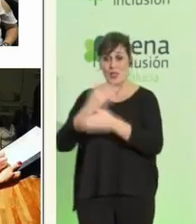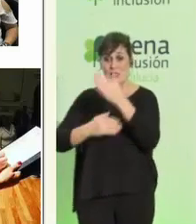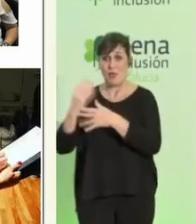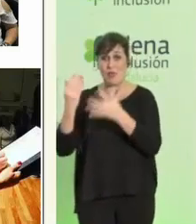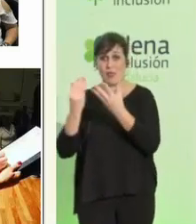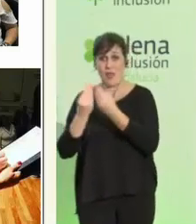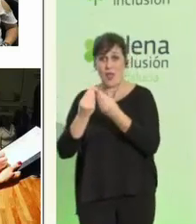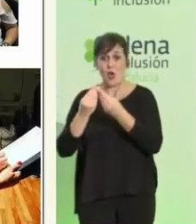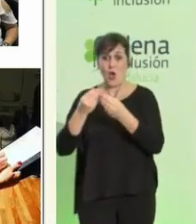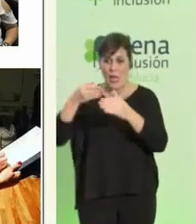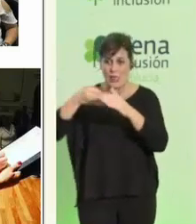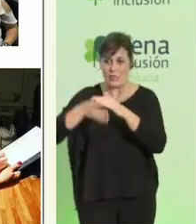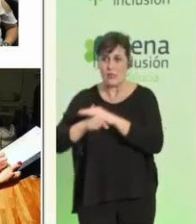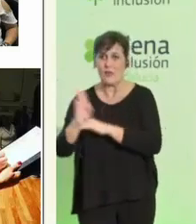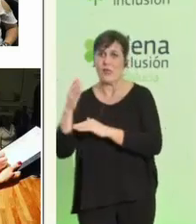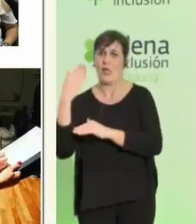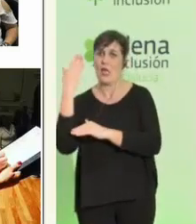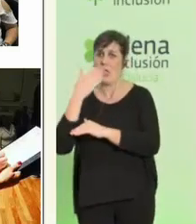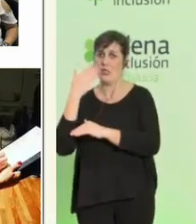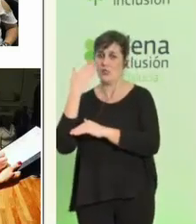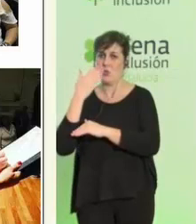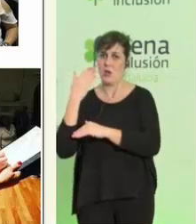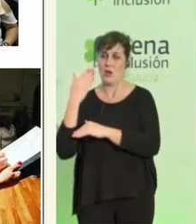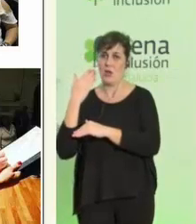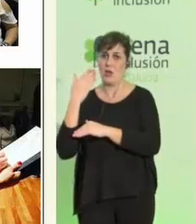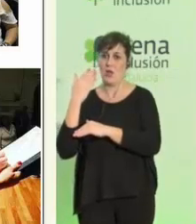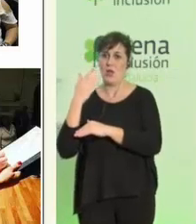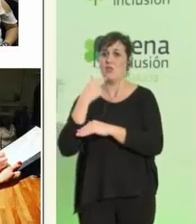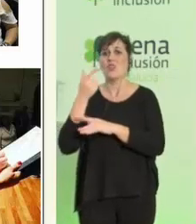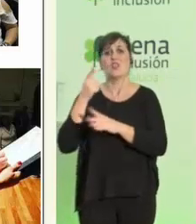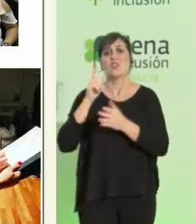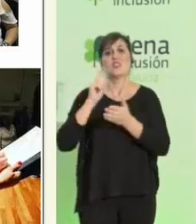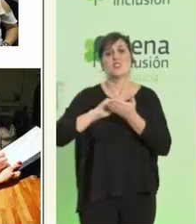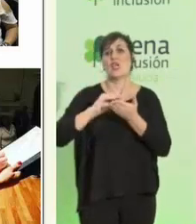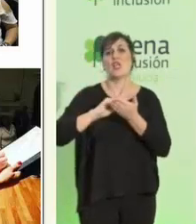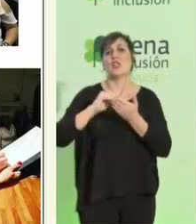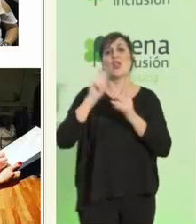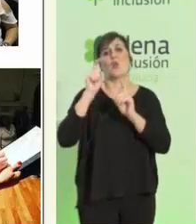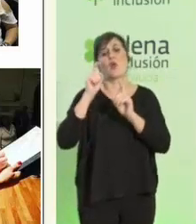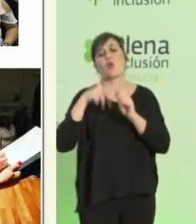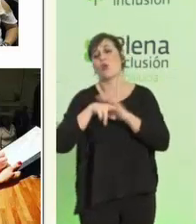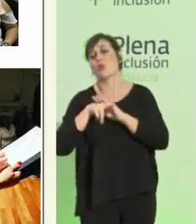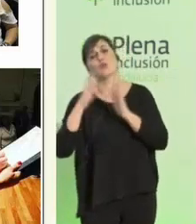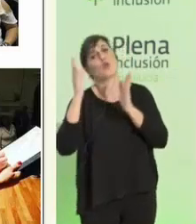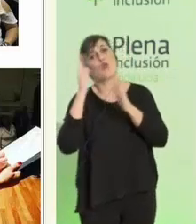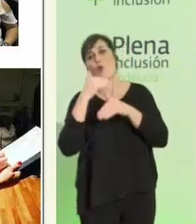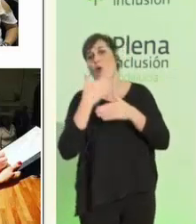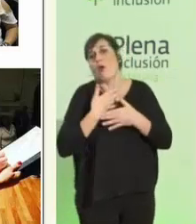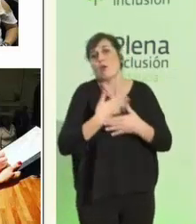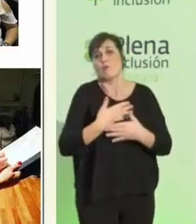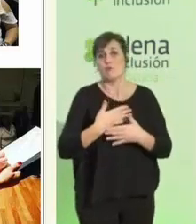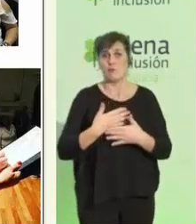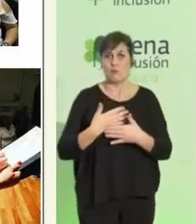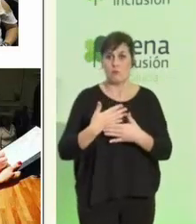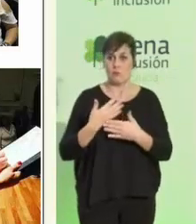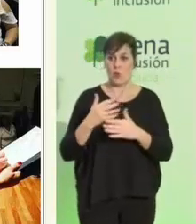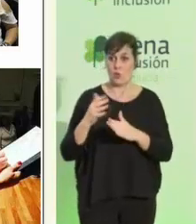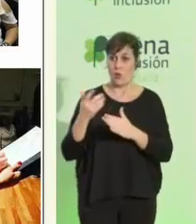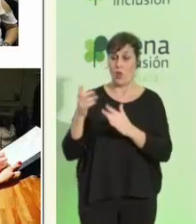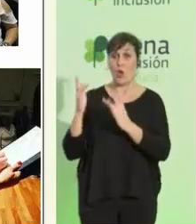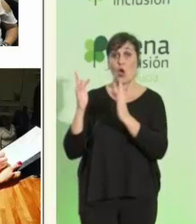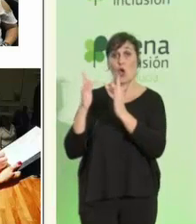no podemos hacer nada. La Secretaría de Educación no tiene recursos. Y entonces se ponía en contacto